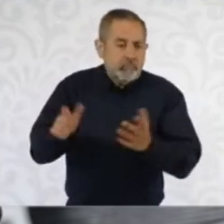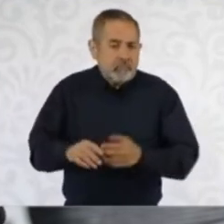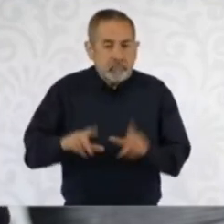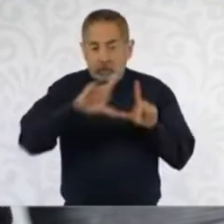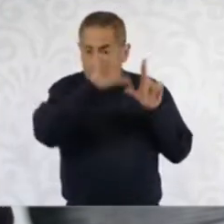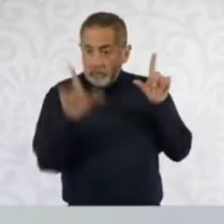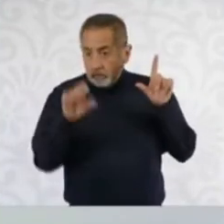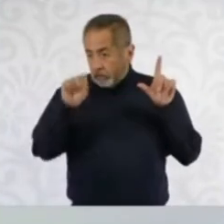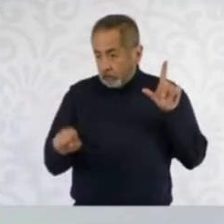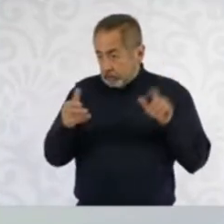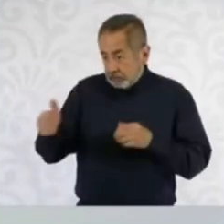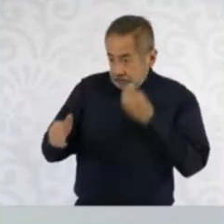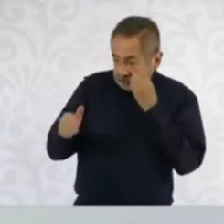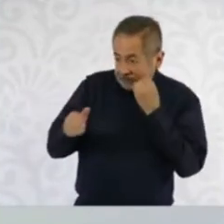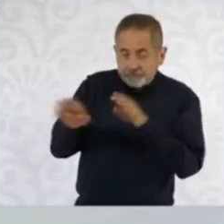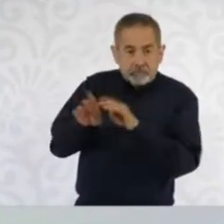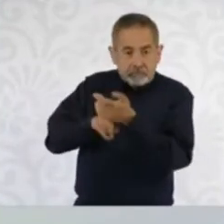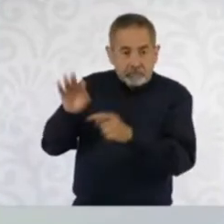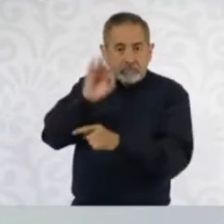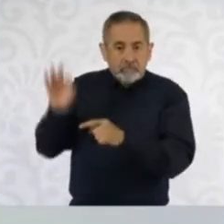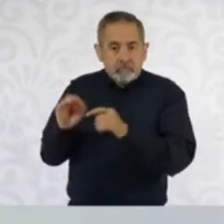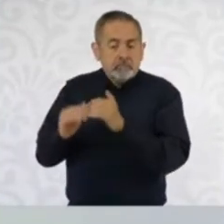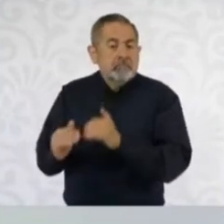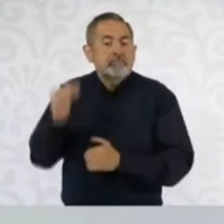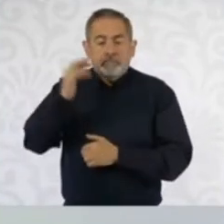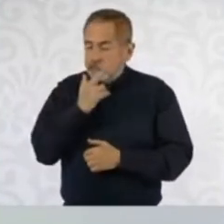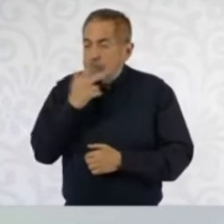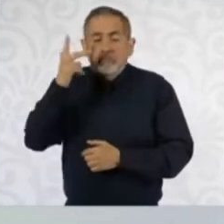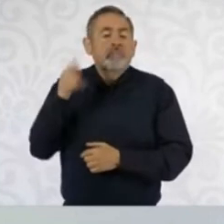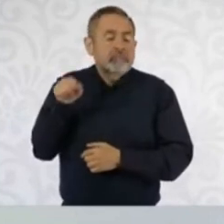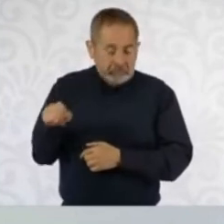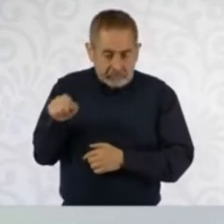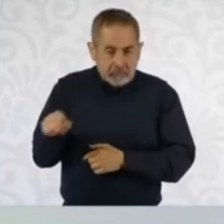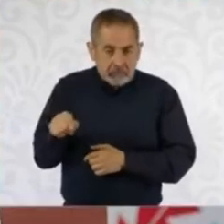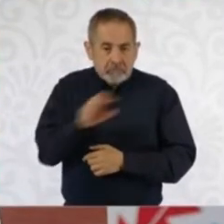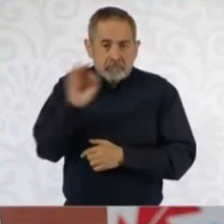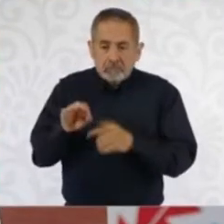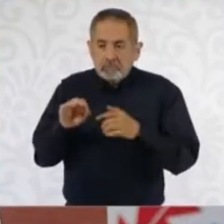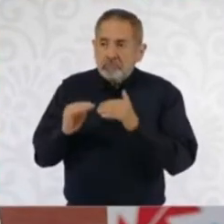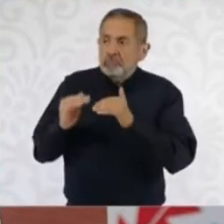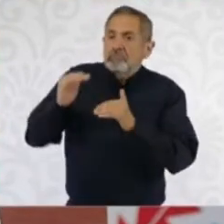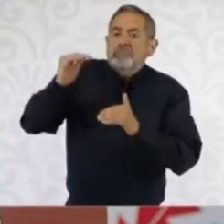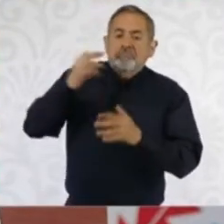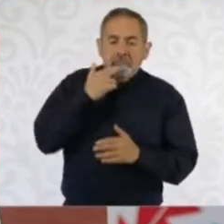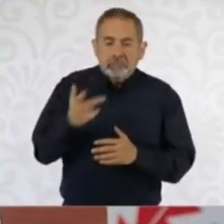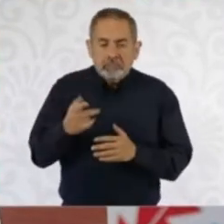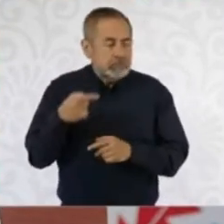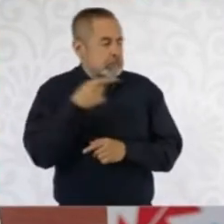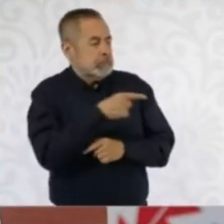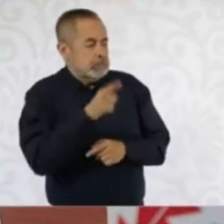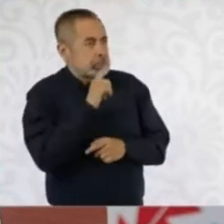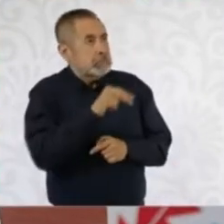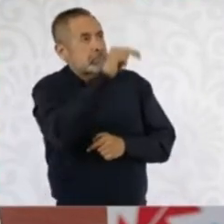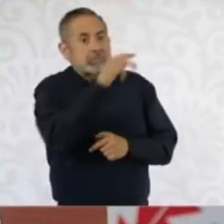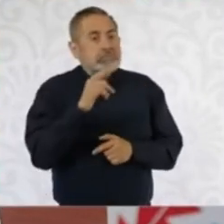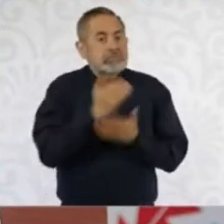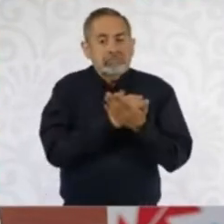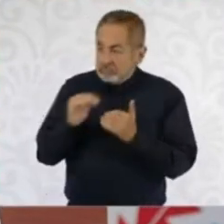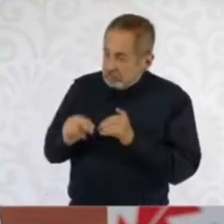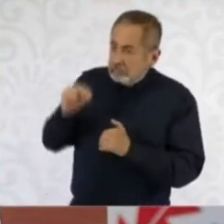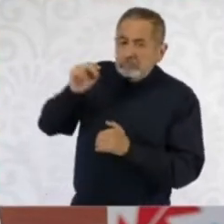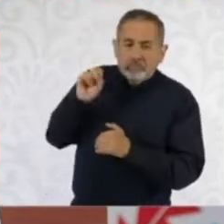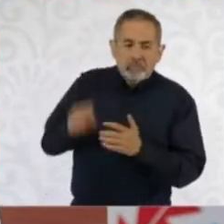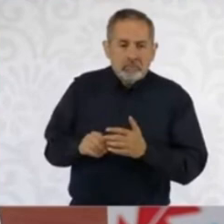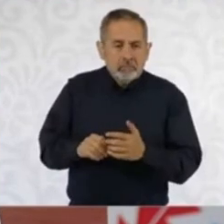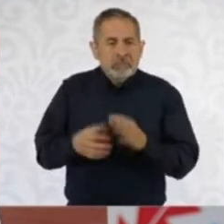tasas iguales o superiores a algunos estados tradicionalmente con más empleo formal, sobre todo en el norte del país.